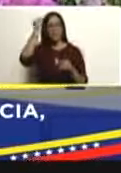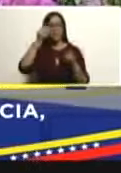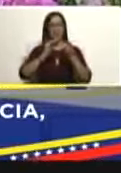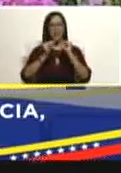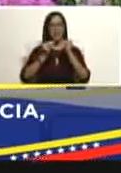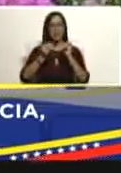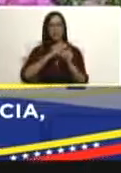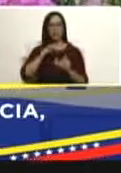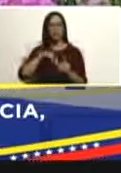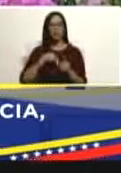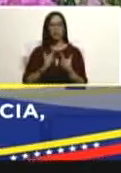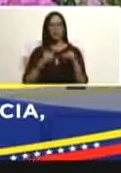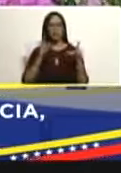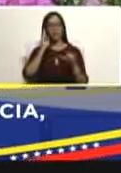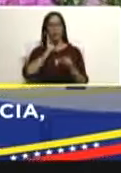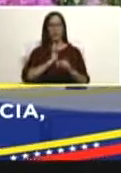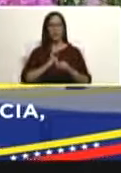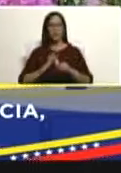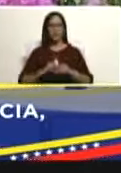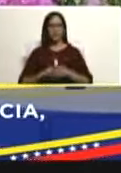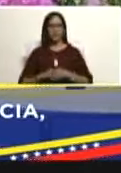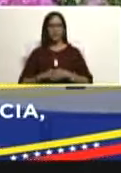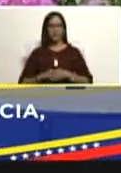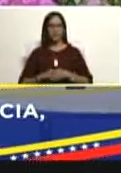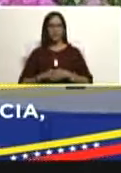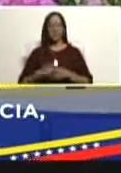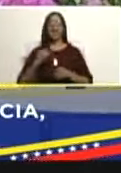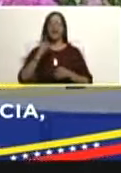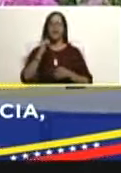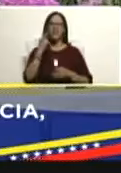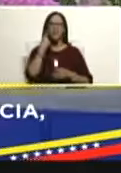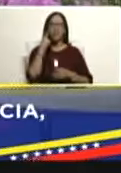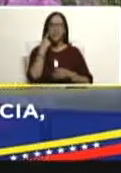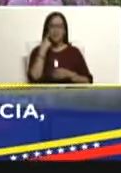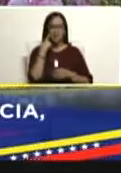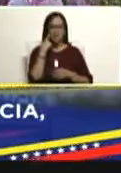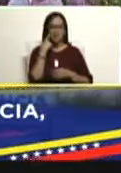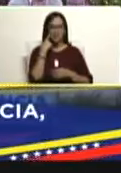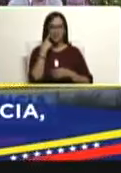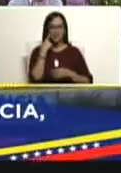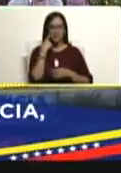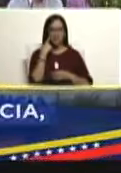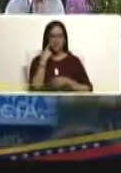moral de nuestro libertador Simón Bolívar. Habría que ver.